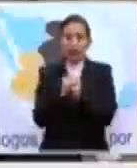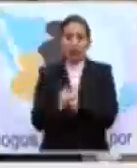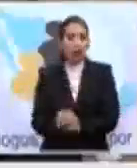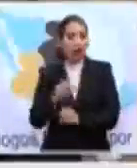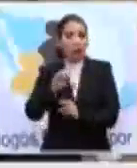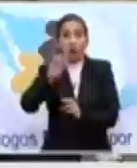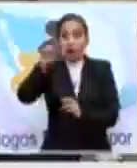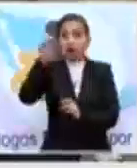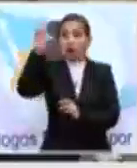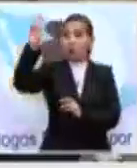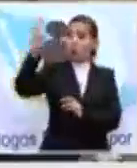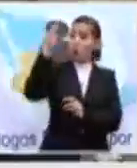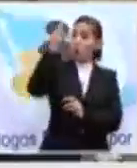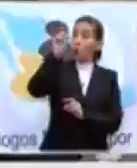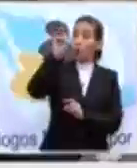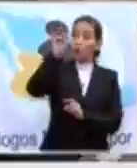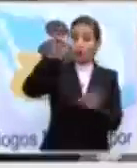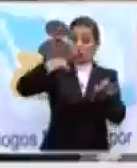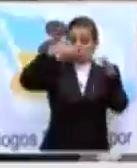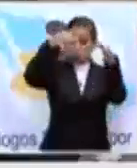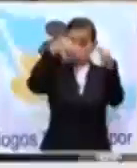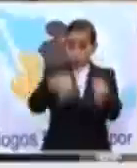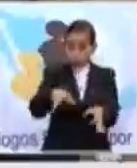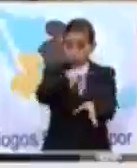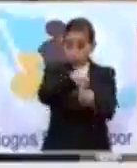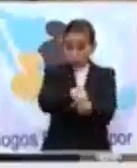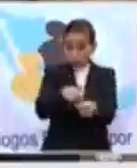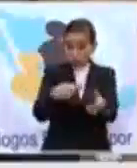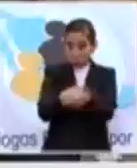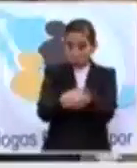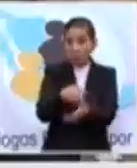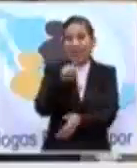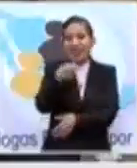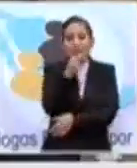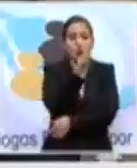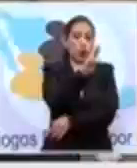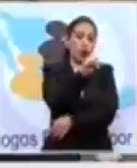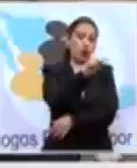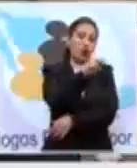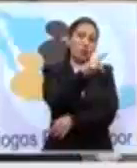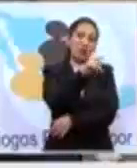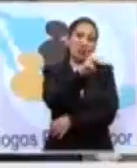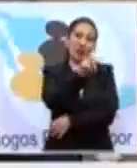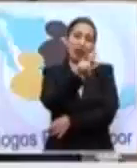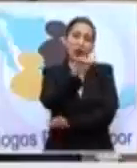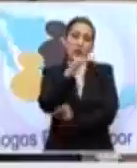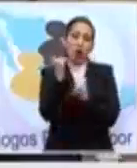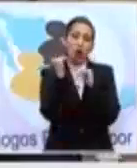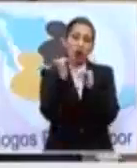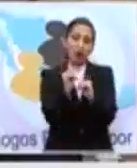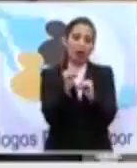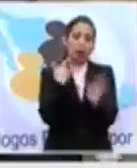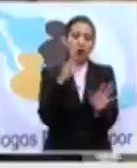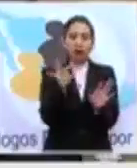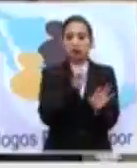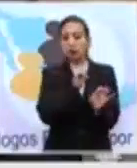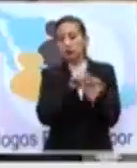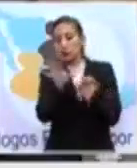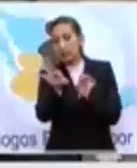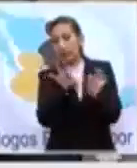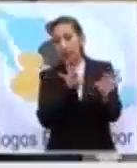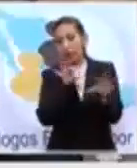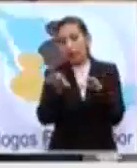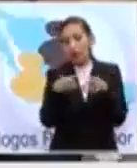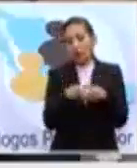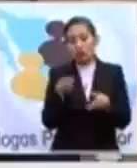una universalidad auténtica, plena, es una universalidad que recorta, que prioriza respecto